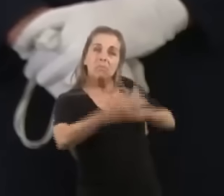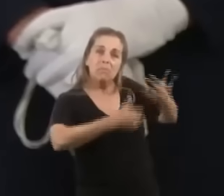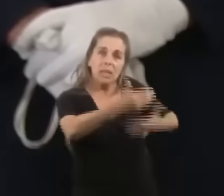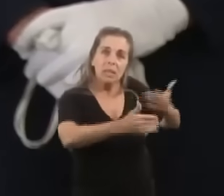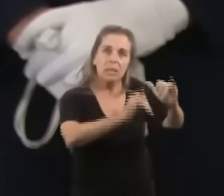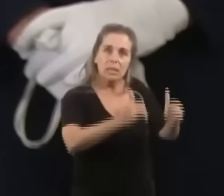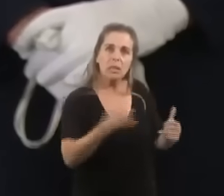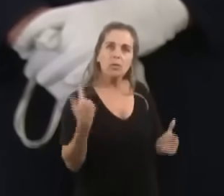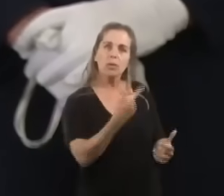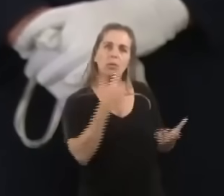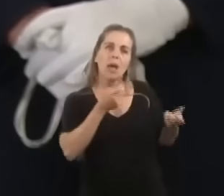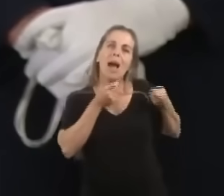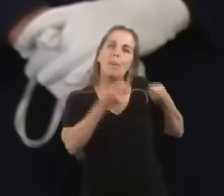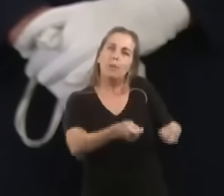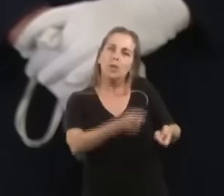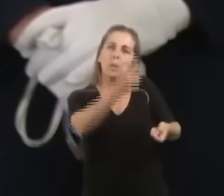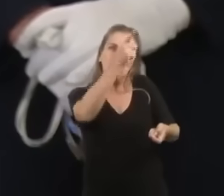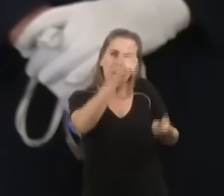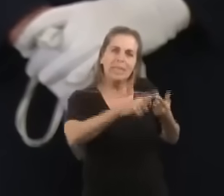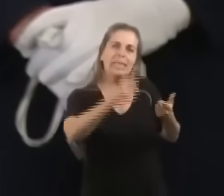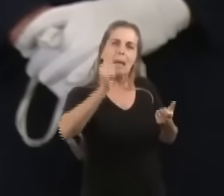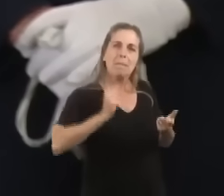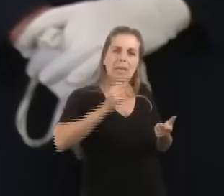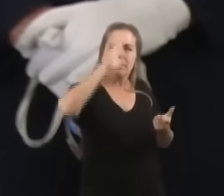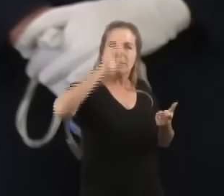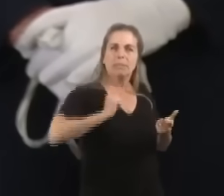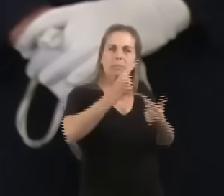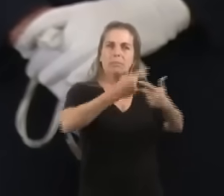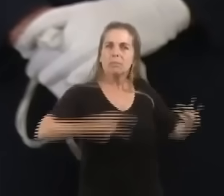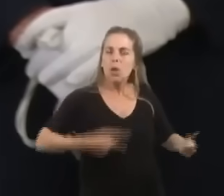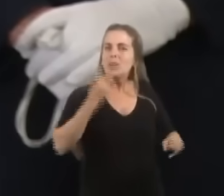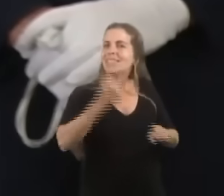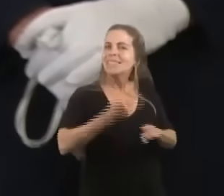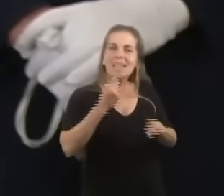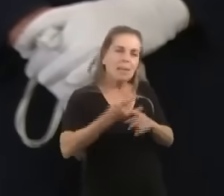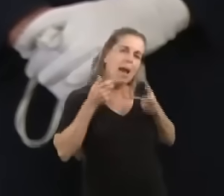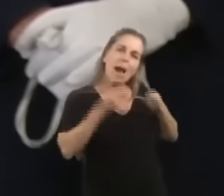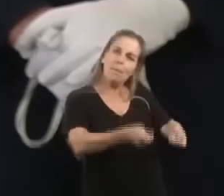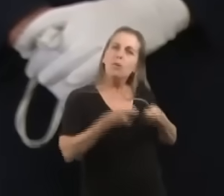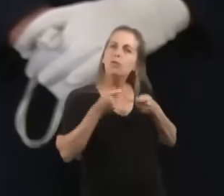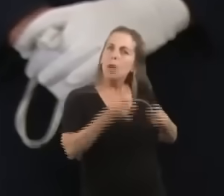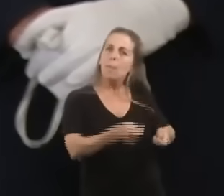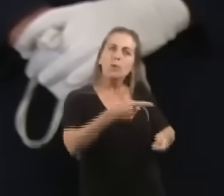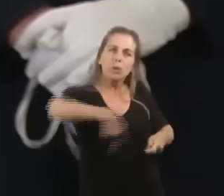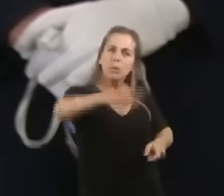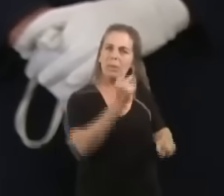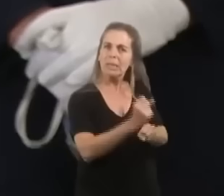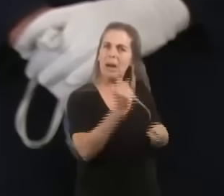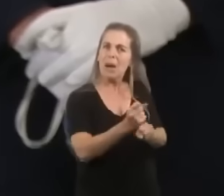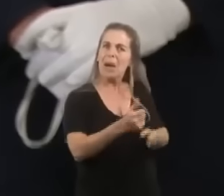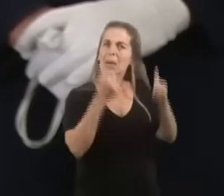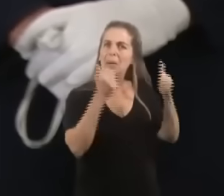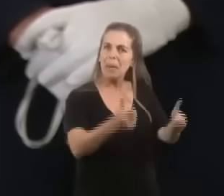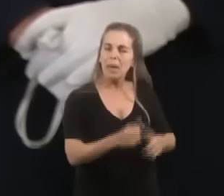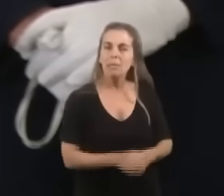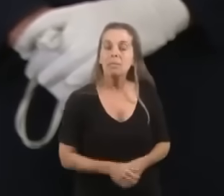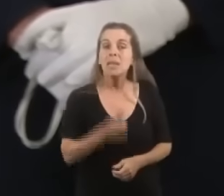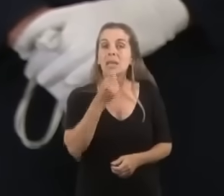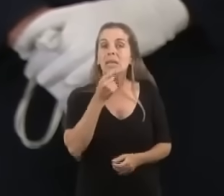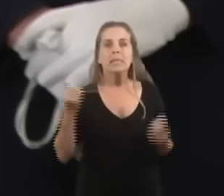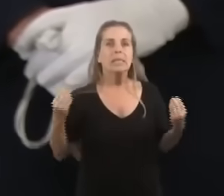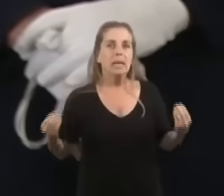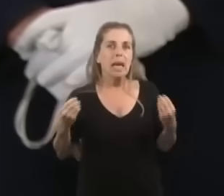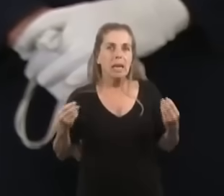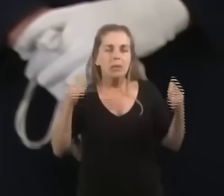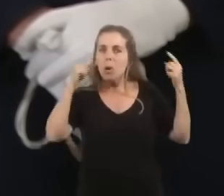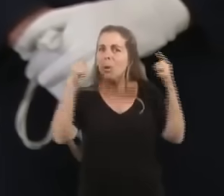Nuestra fuerza de seguridad las veces que haga falta para que puedan realizar su trabajo de la mejor manera posible porque si hay una función